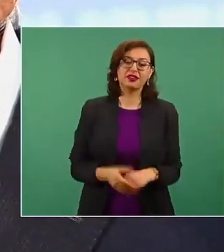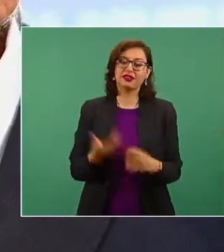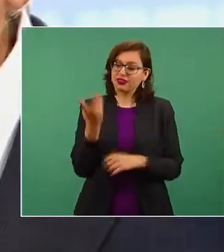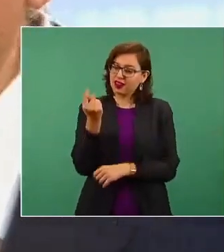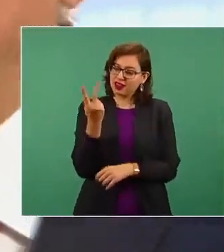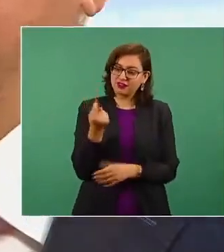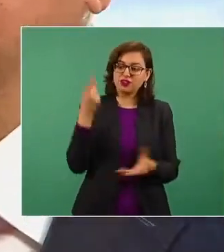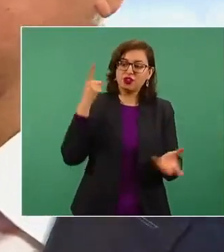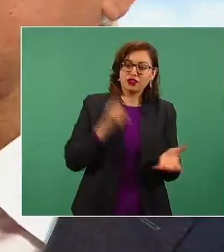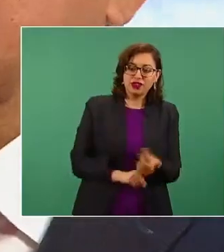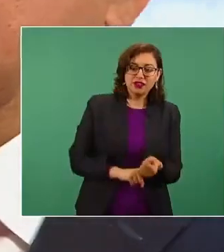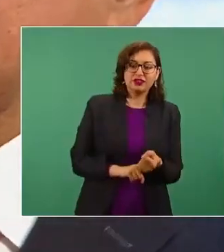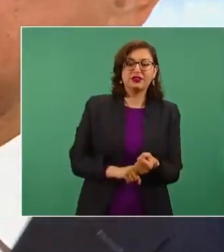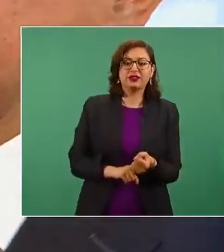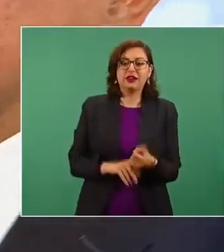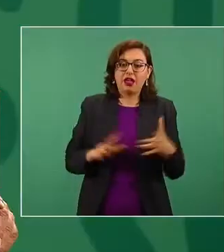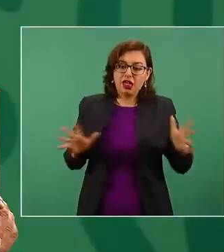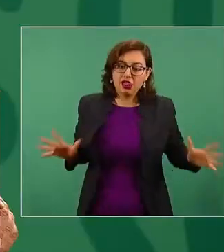en donde